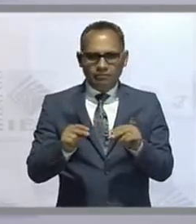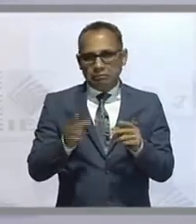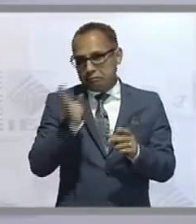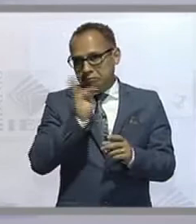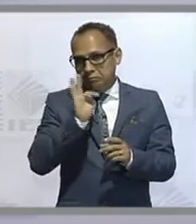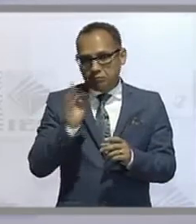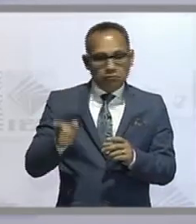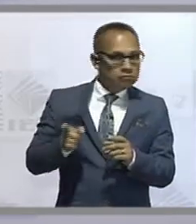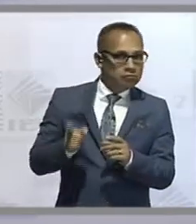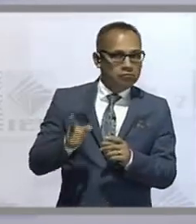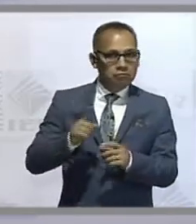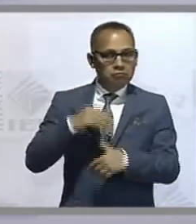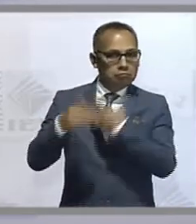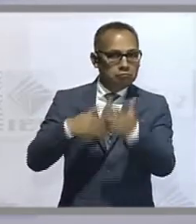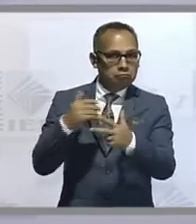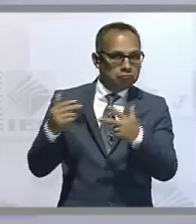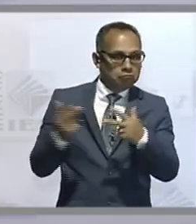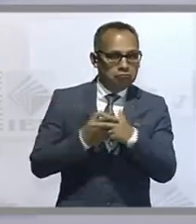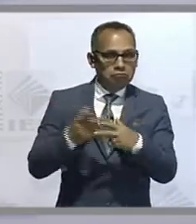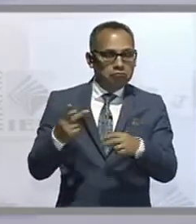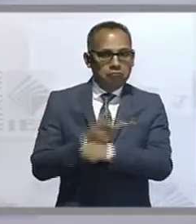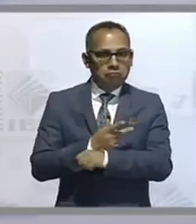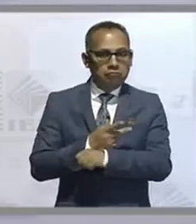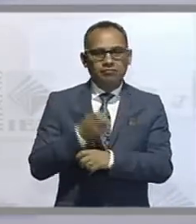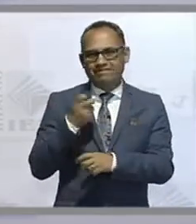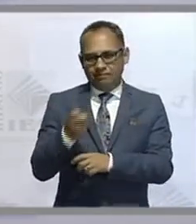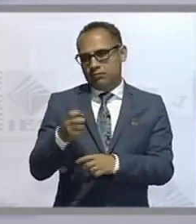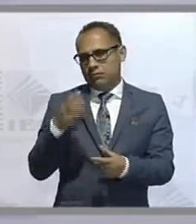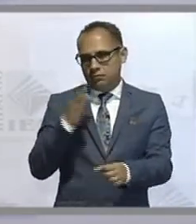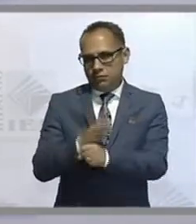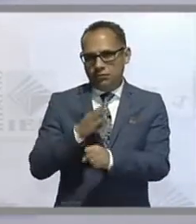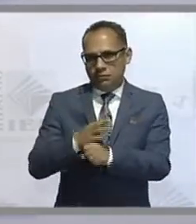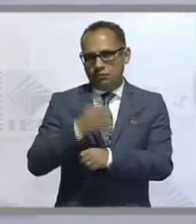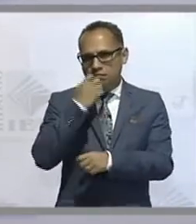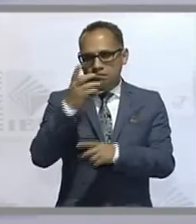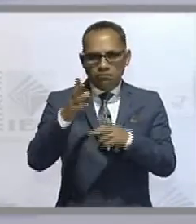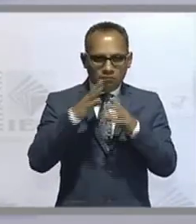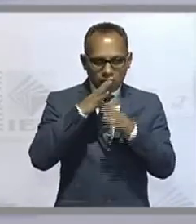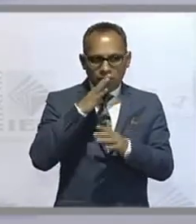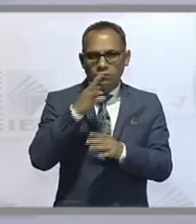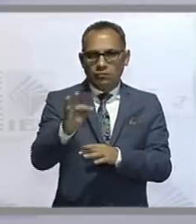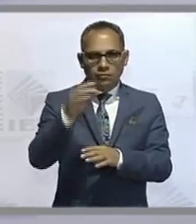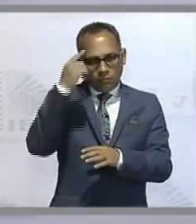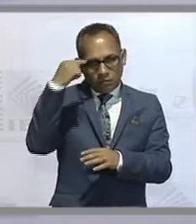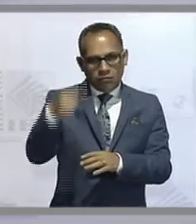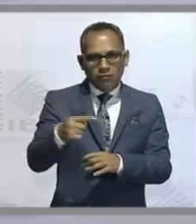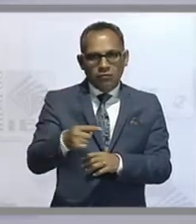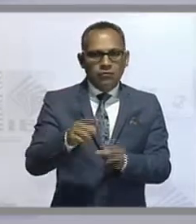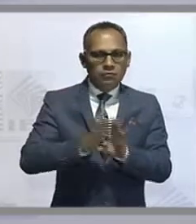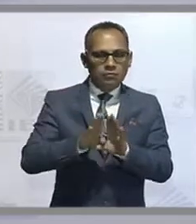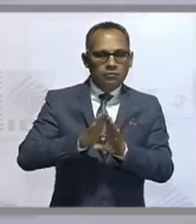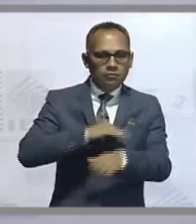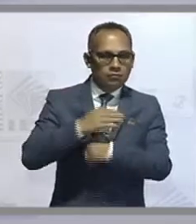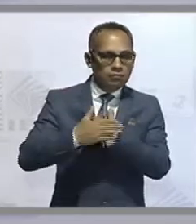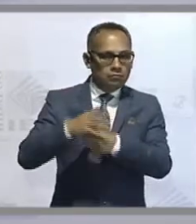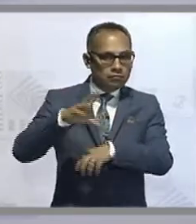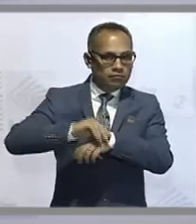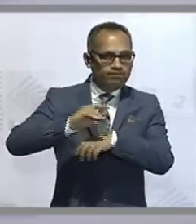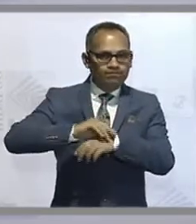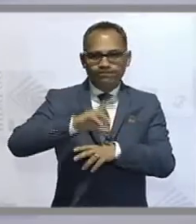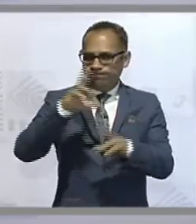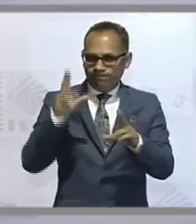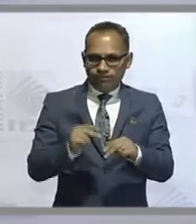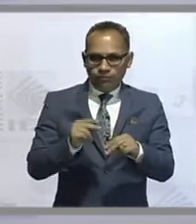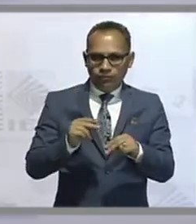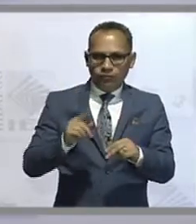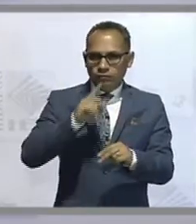como le hicieron a la candidata de iu de avilés desde aquí queremos denunciar estas agresiones y no lo vamos a permitir las mujeres también